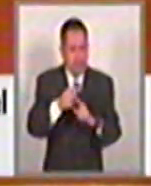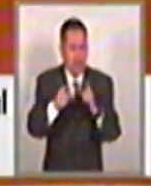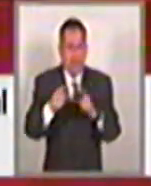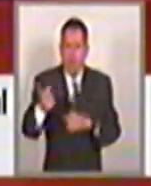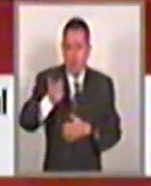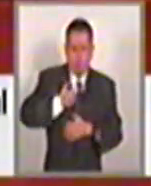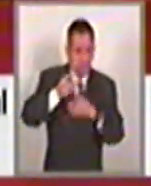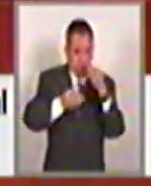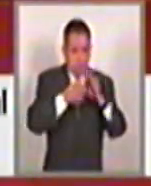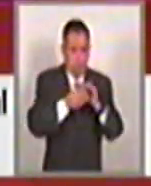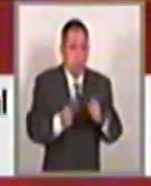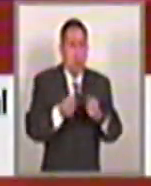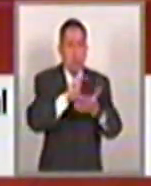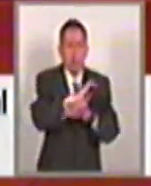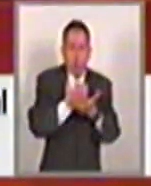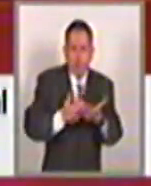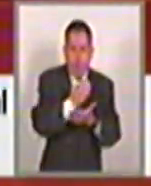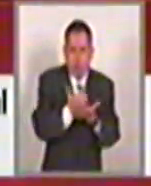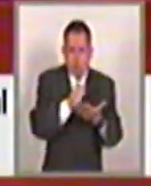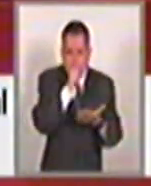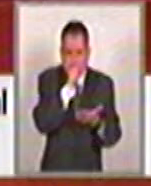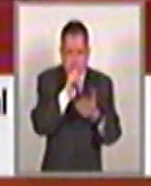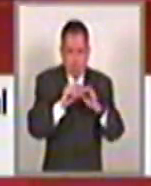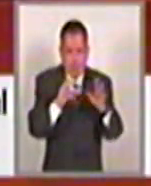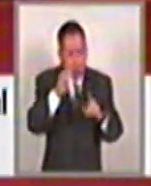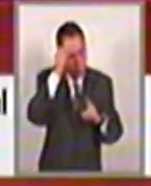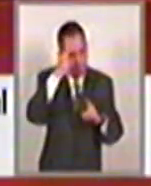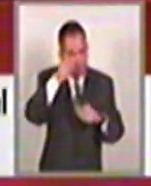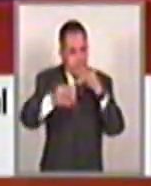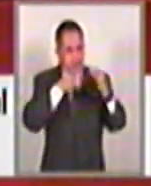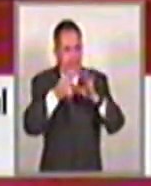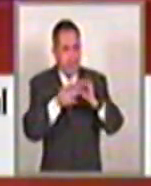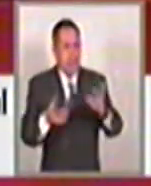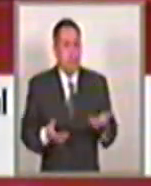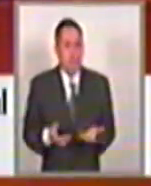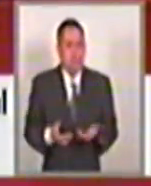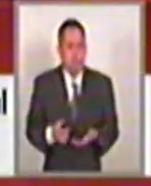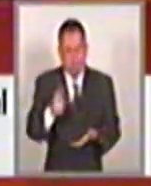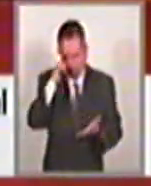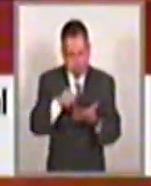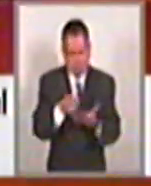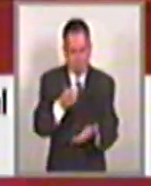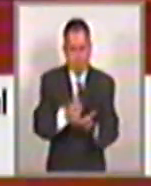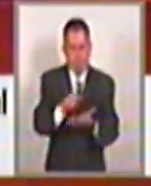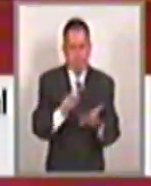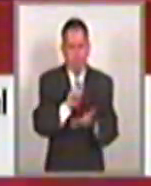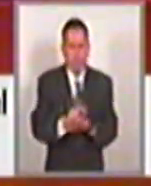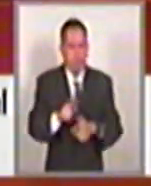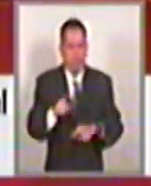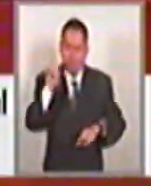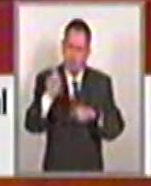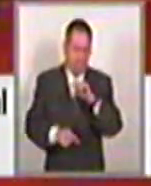proveedores, número de contrato y concepto de campaña. Entonces, bueno, yo creo que esta ley debería de ser